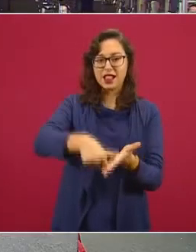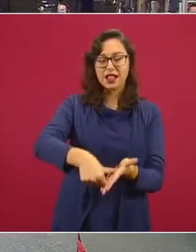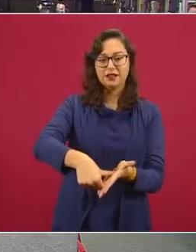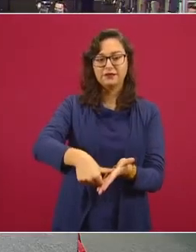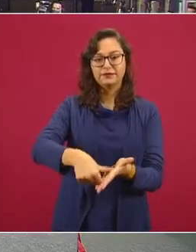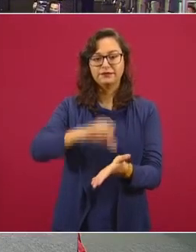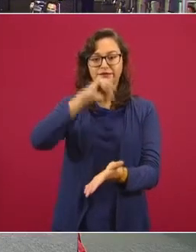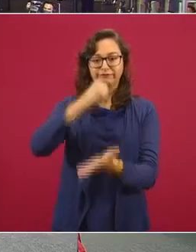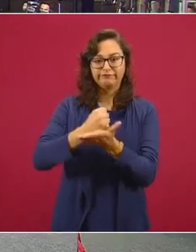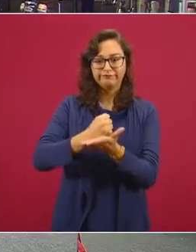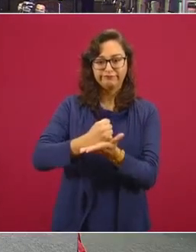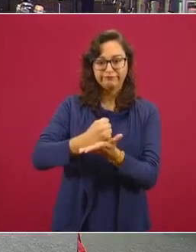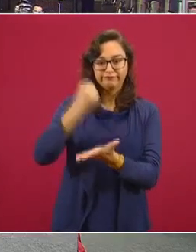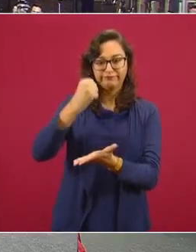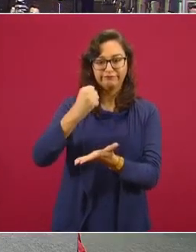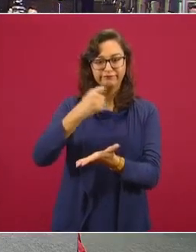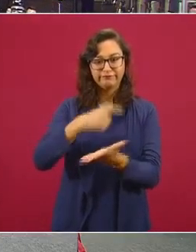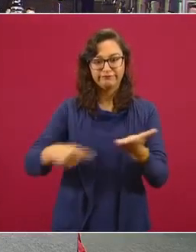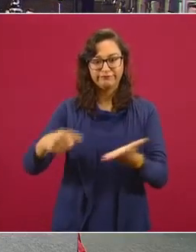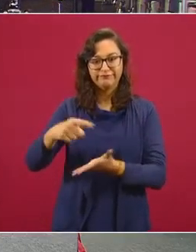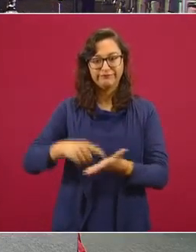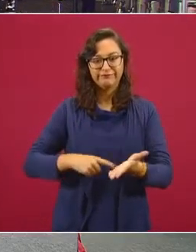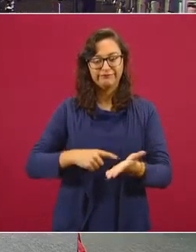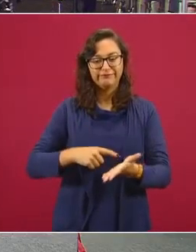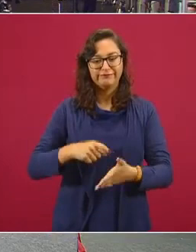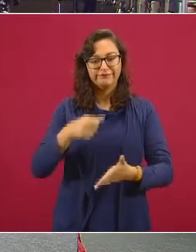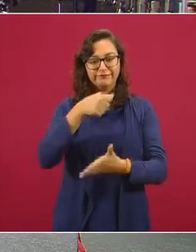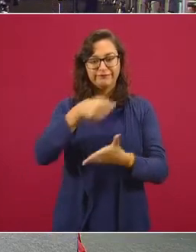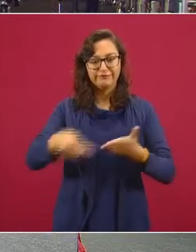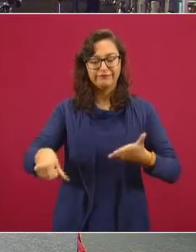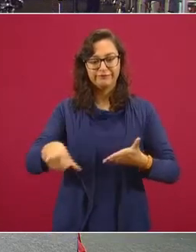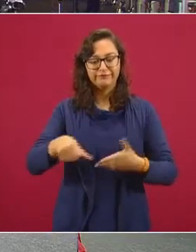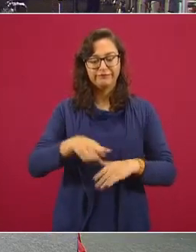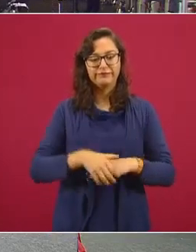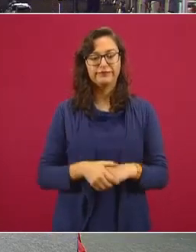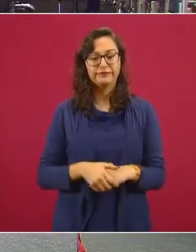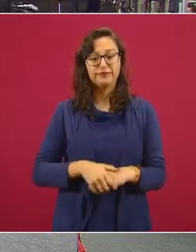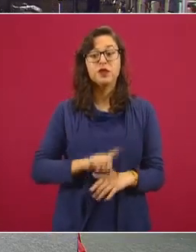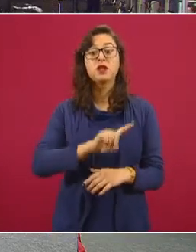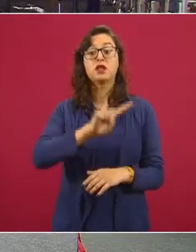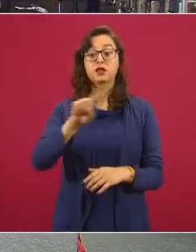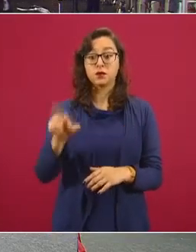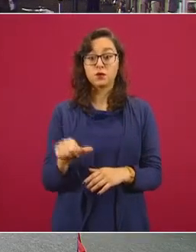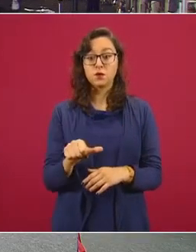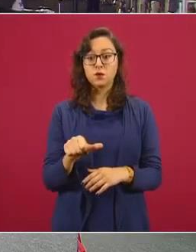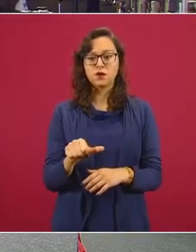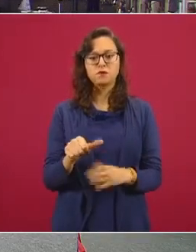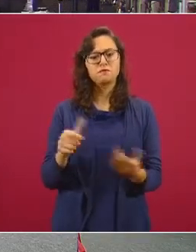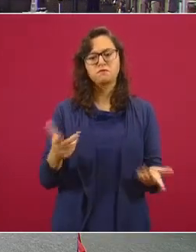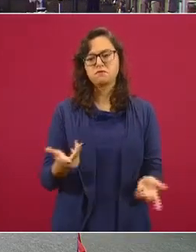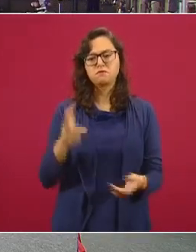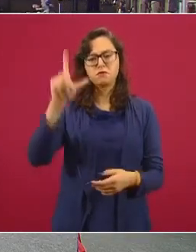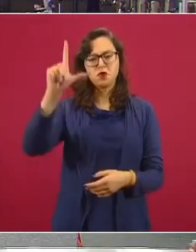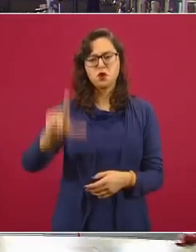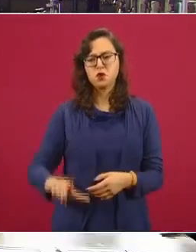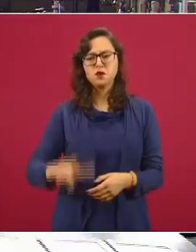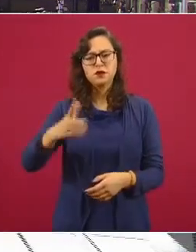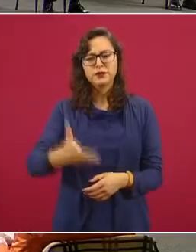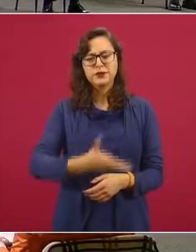el timbre y luego, como todos los lunes,